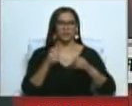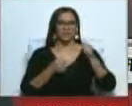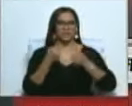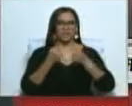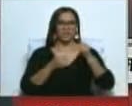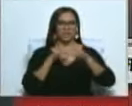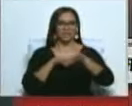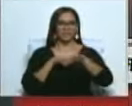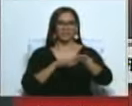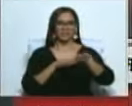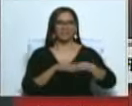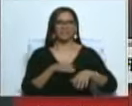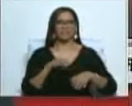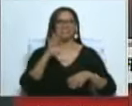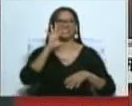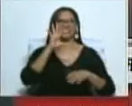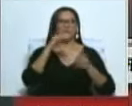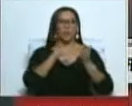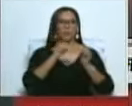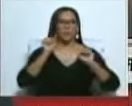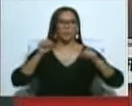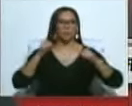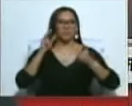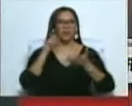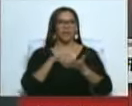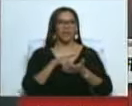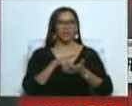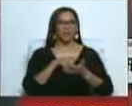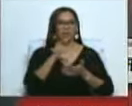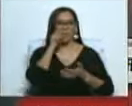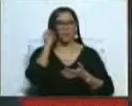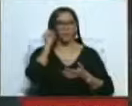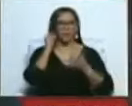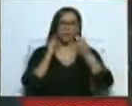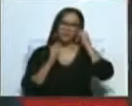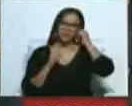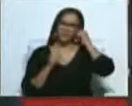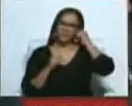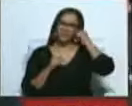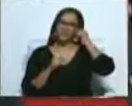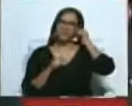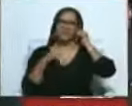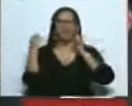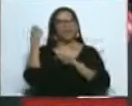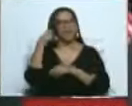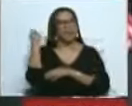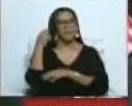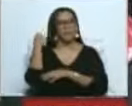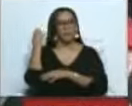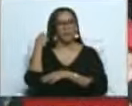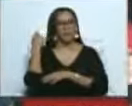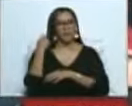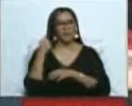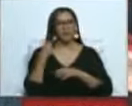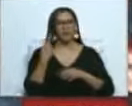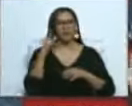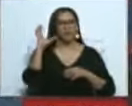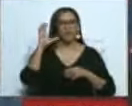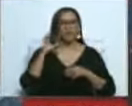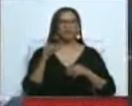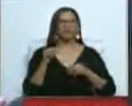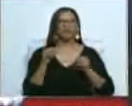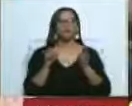no había menos de 5,000 motorizados allí y motorizadas. Ellos en Apure, presidente, es uno de los estados donde están